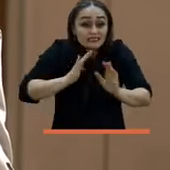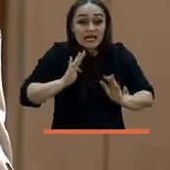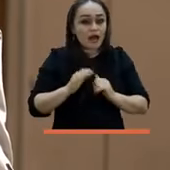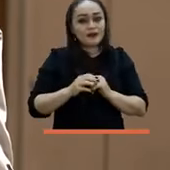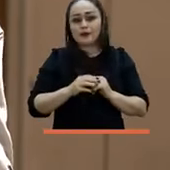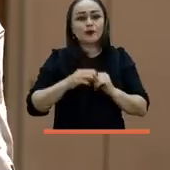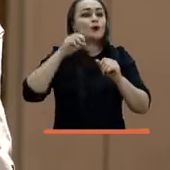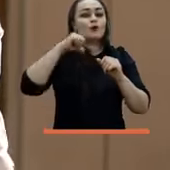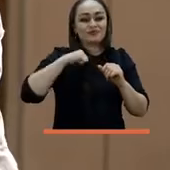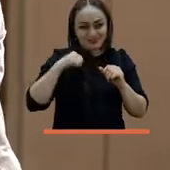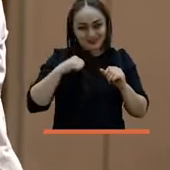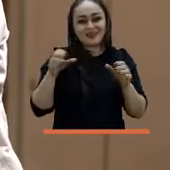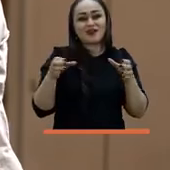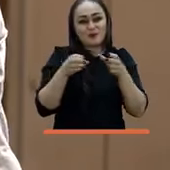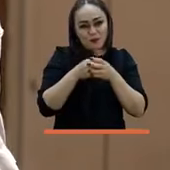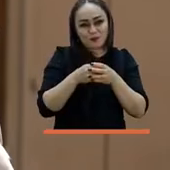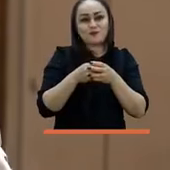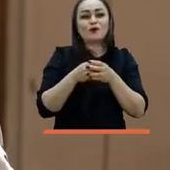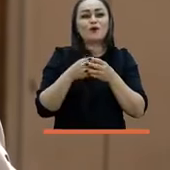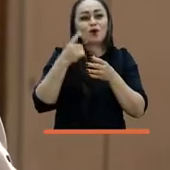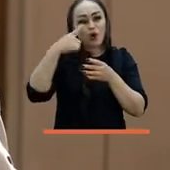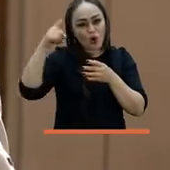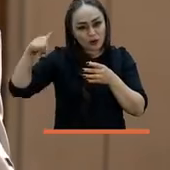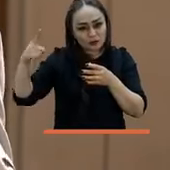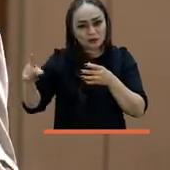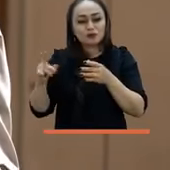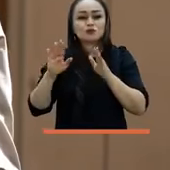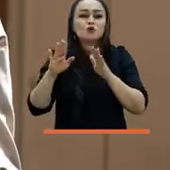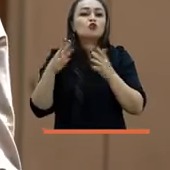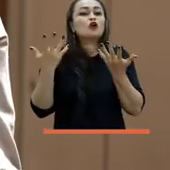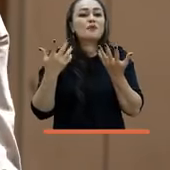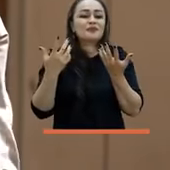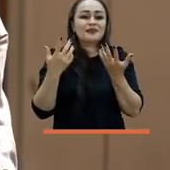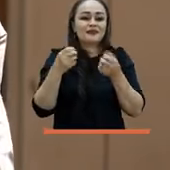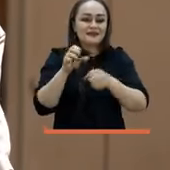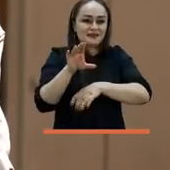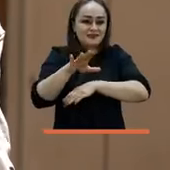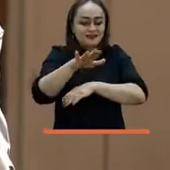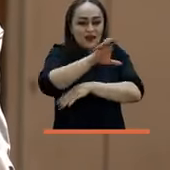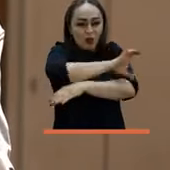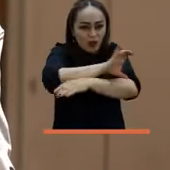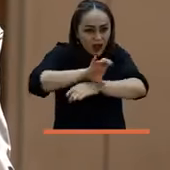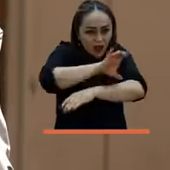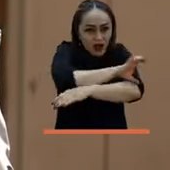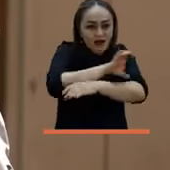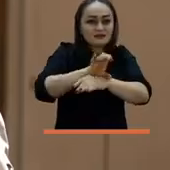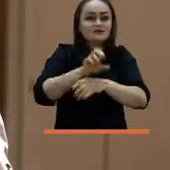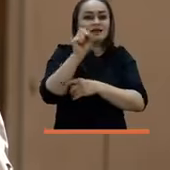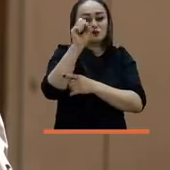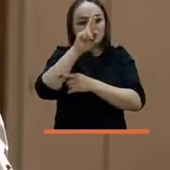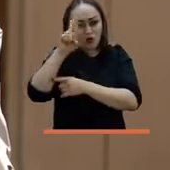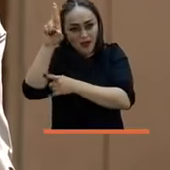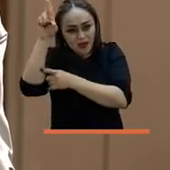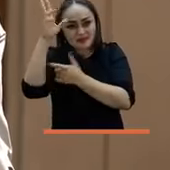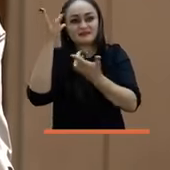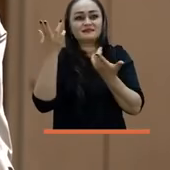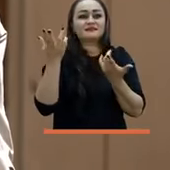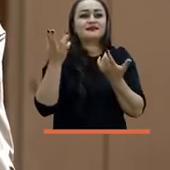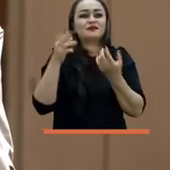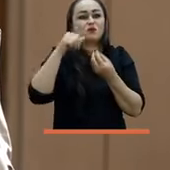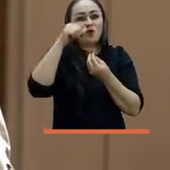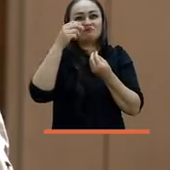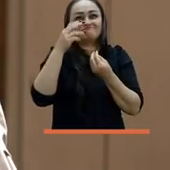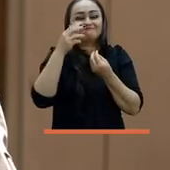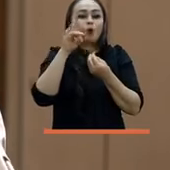procesos en territorios como grava en caucasia en el suroeste ahorita como no como confiar sino como